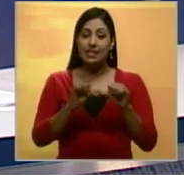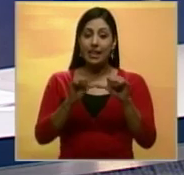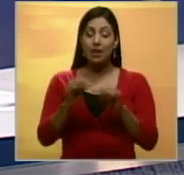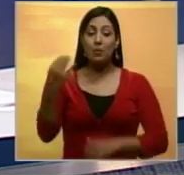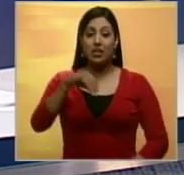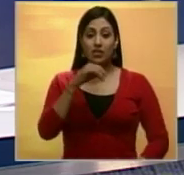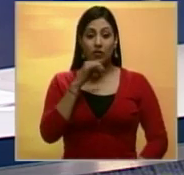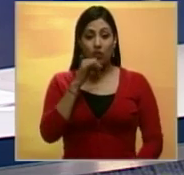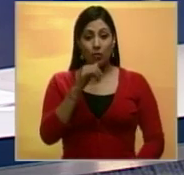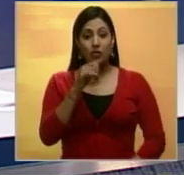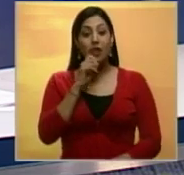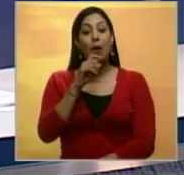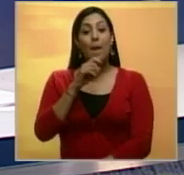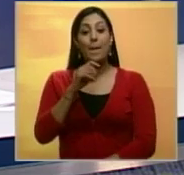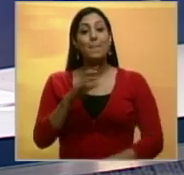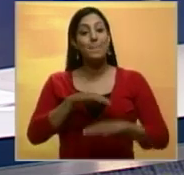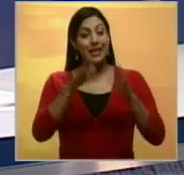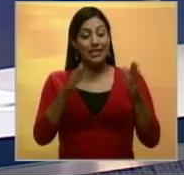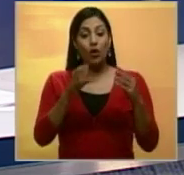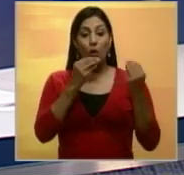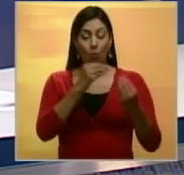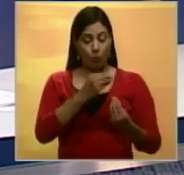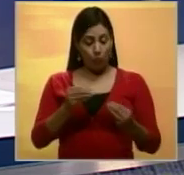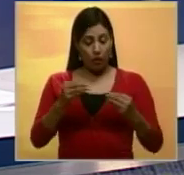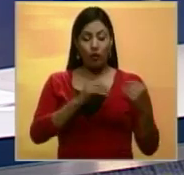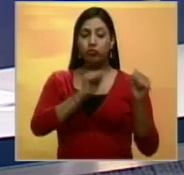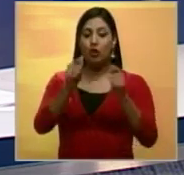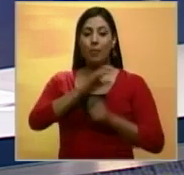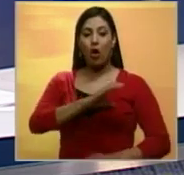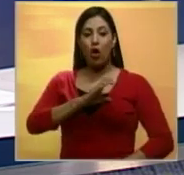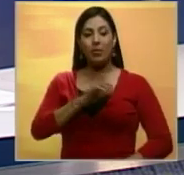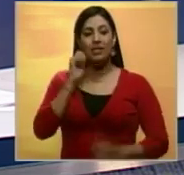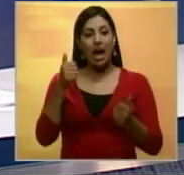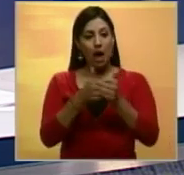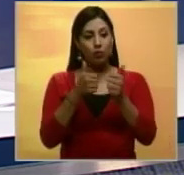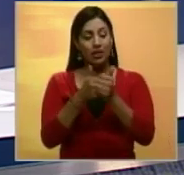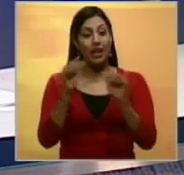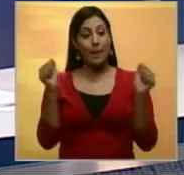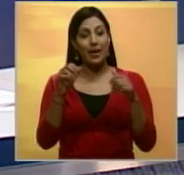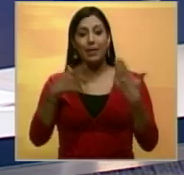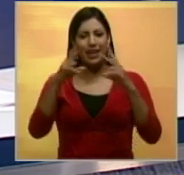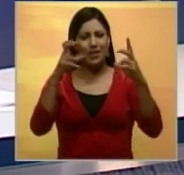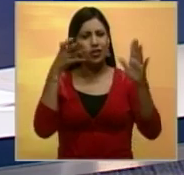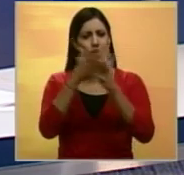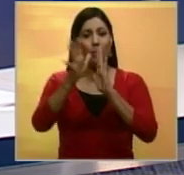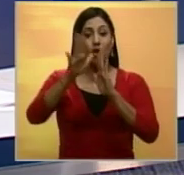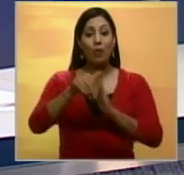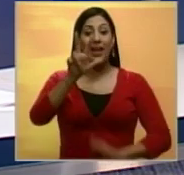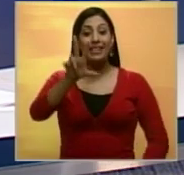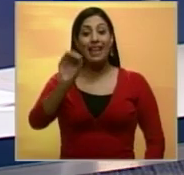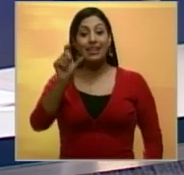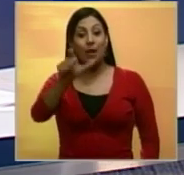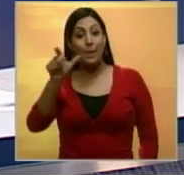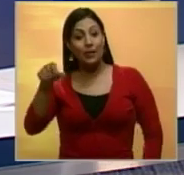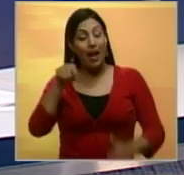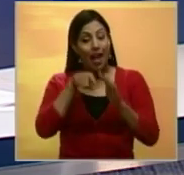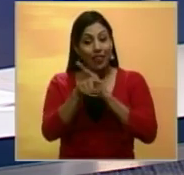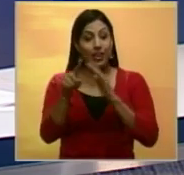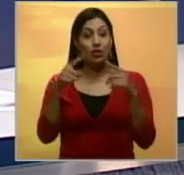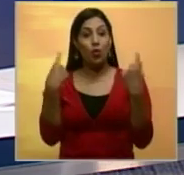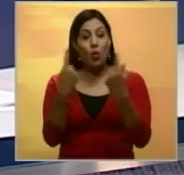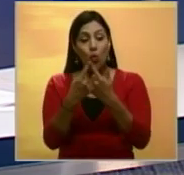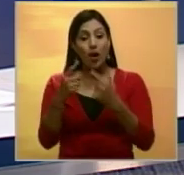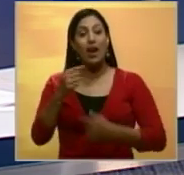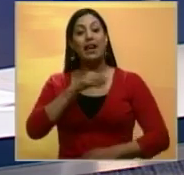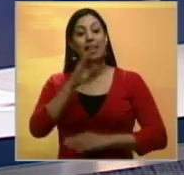Continuamos con más información. El Ministerio Público comisionó al fiscal octavo auxiliar del Estado Mérida para investigar el robo a 30 personas en el monasterio